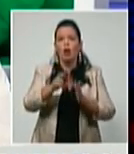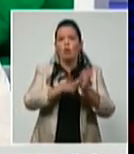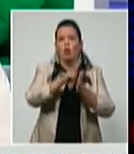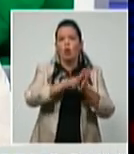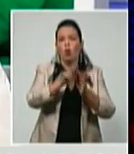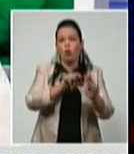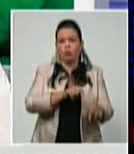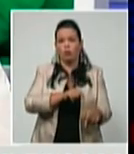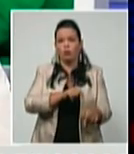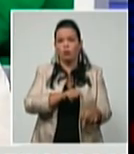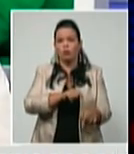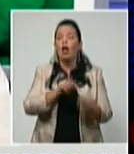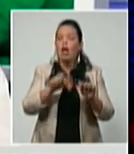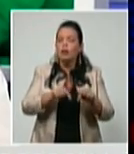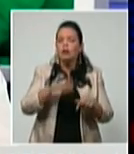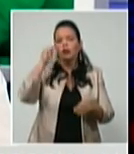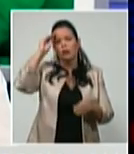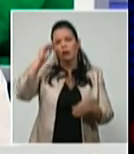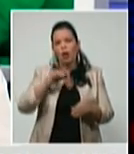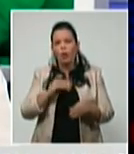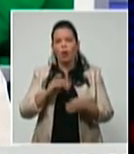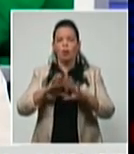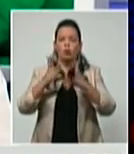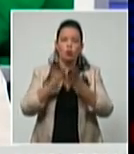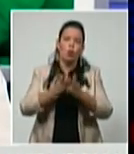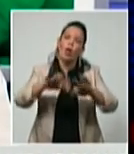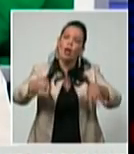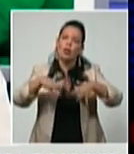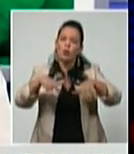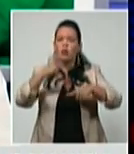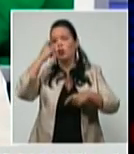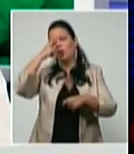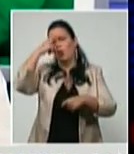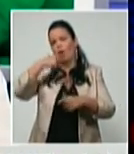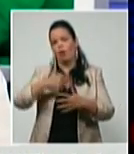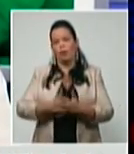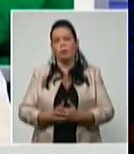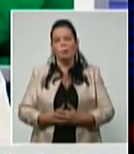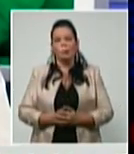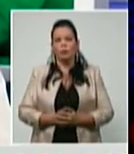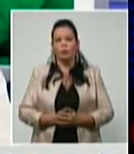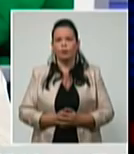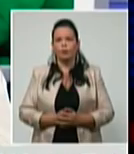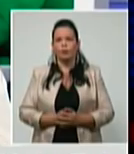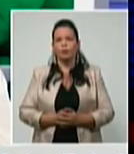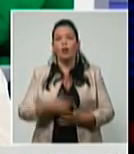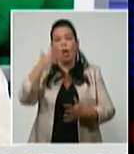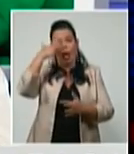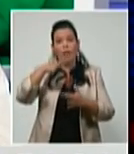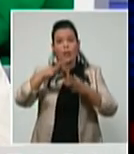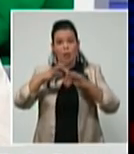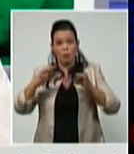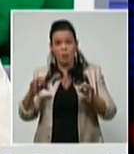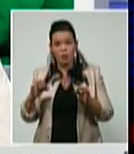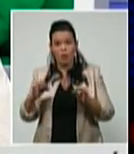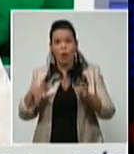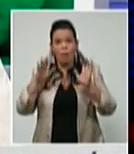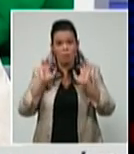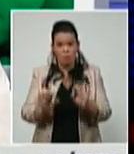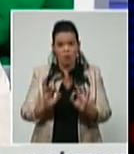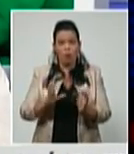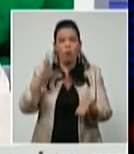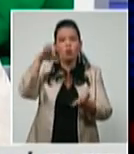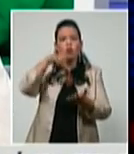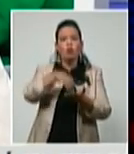los problemas, la situación de Ciego. El de Artemisa está en la zona de desarrollo de María. El